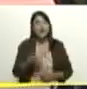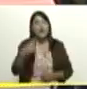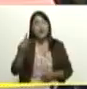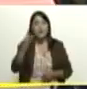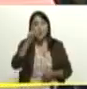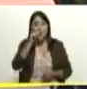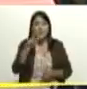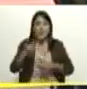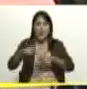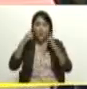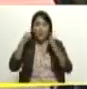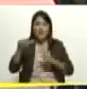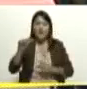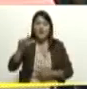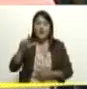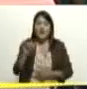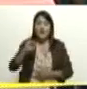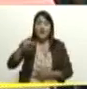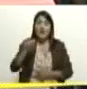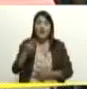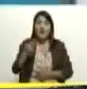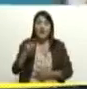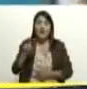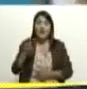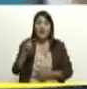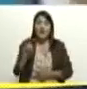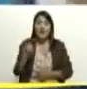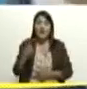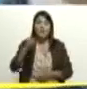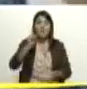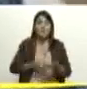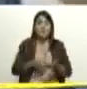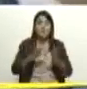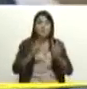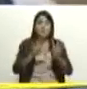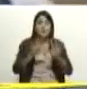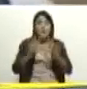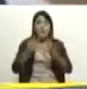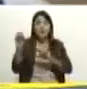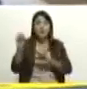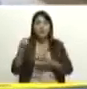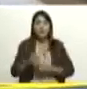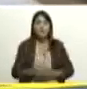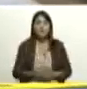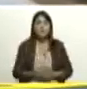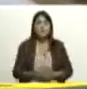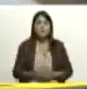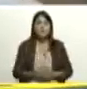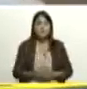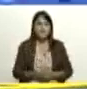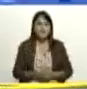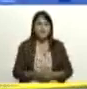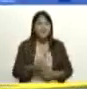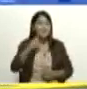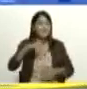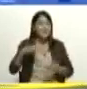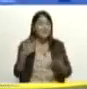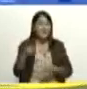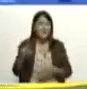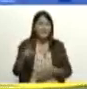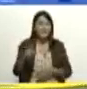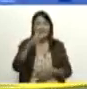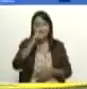Terán de la Guaira, de los 90, del 80, ¿no? Del famoso año 1980.